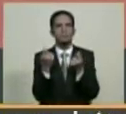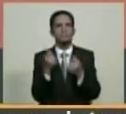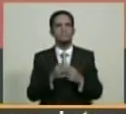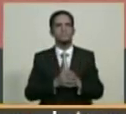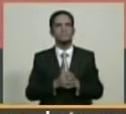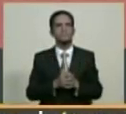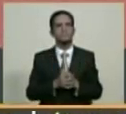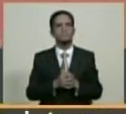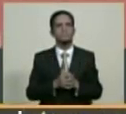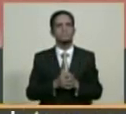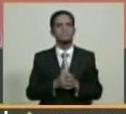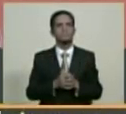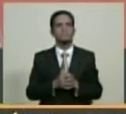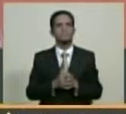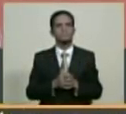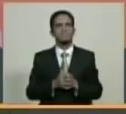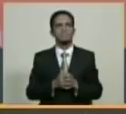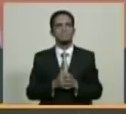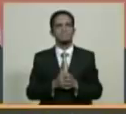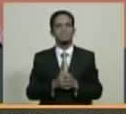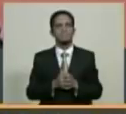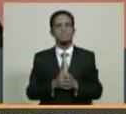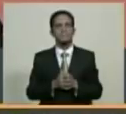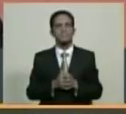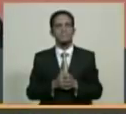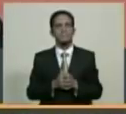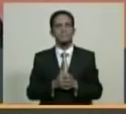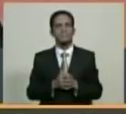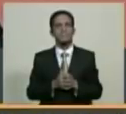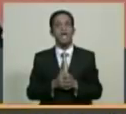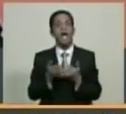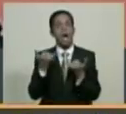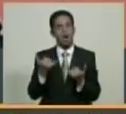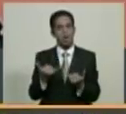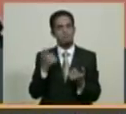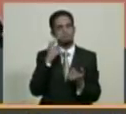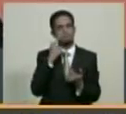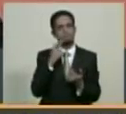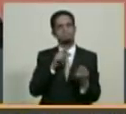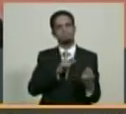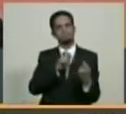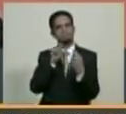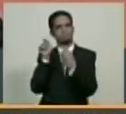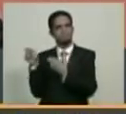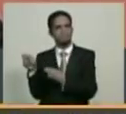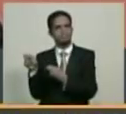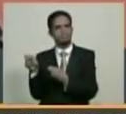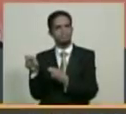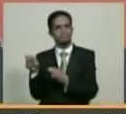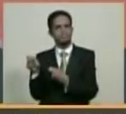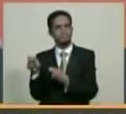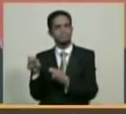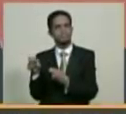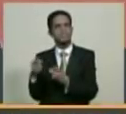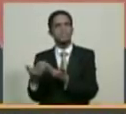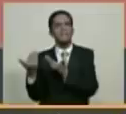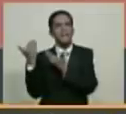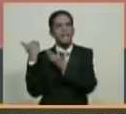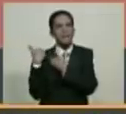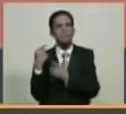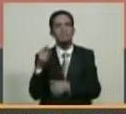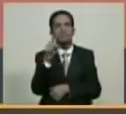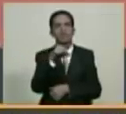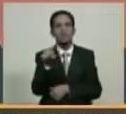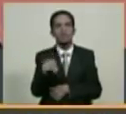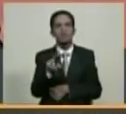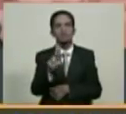económicos tan necesarios. Quiero inmediatamente cederle la palabra al superintendente José David